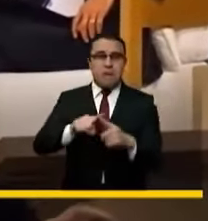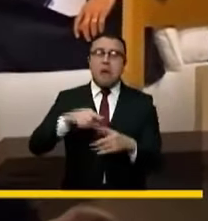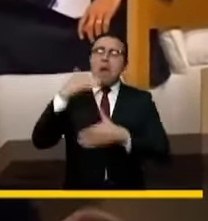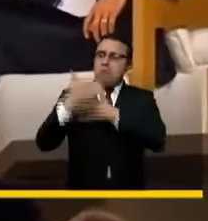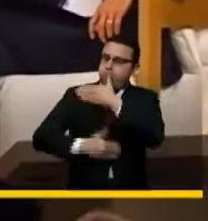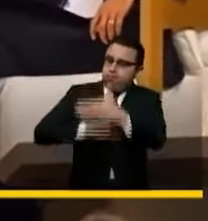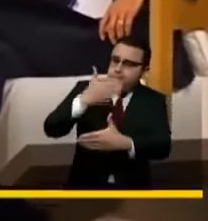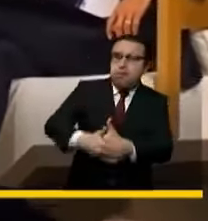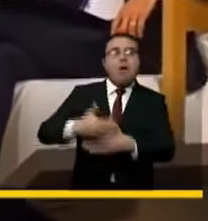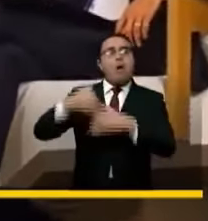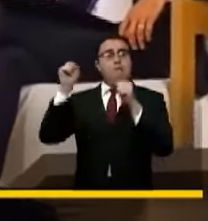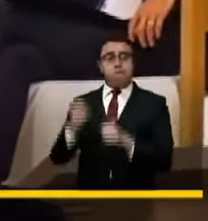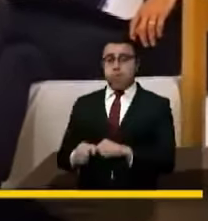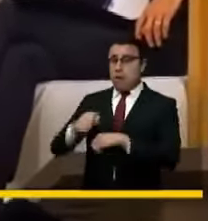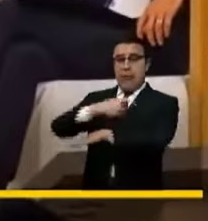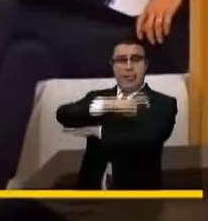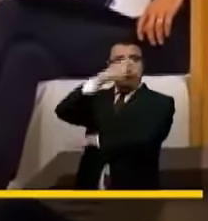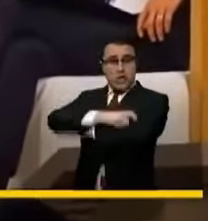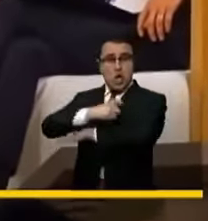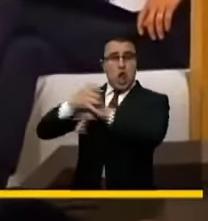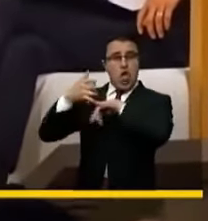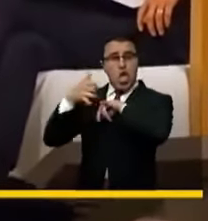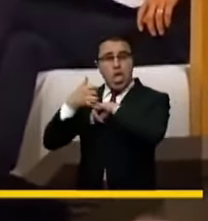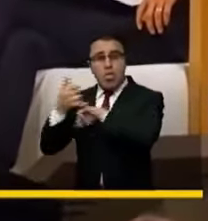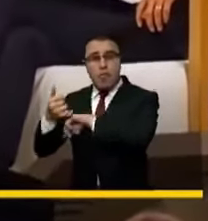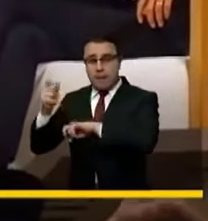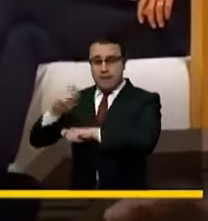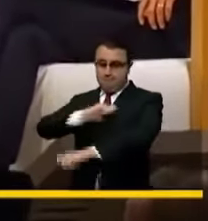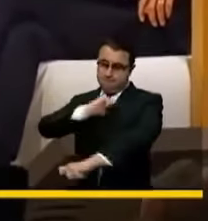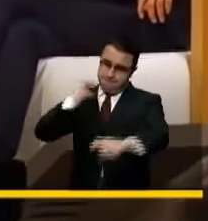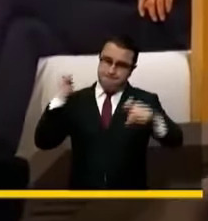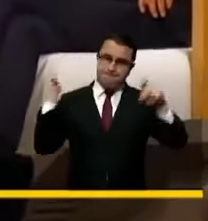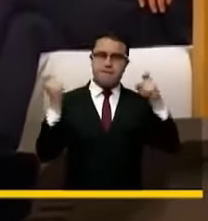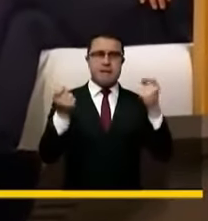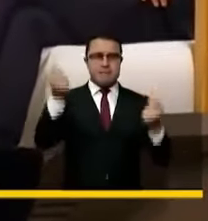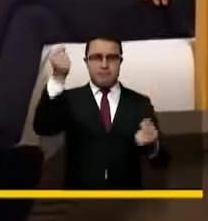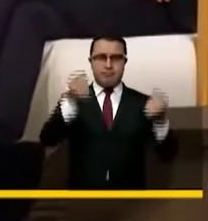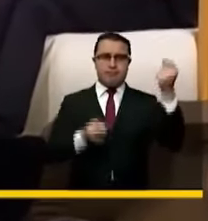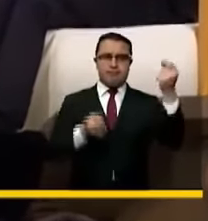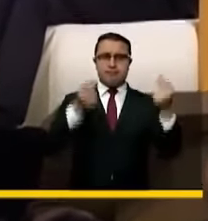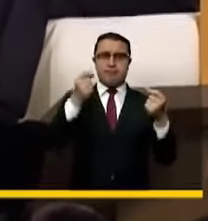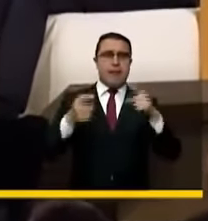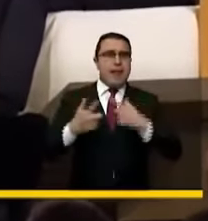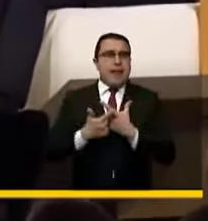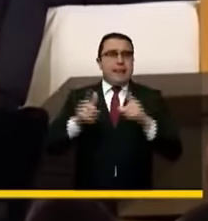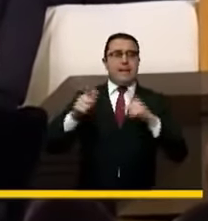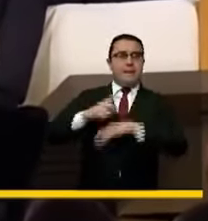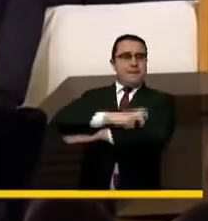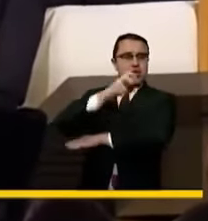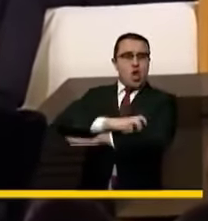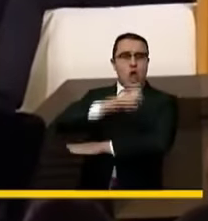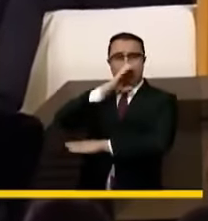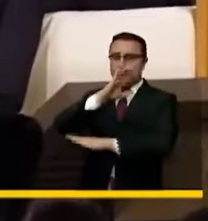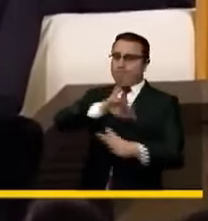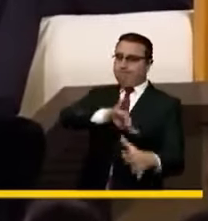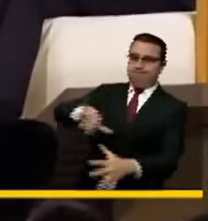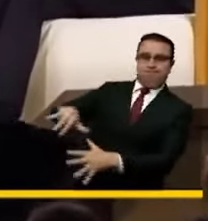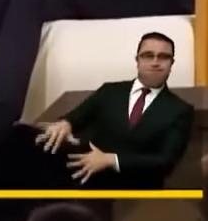de una economía carbonizada hacia una descarbonizada. Estamos afrontando un